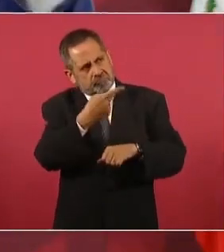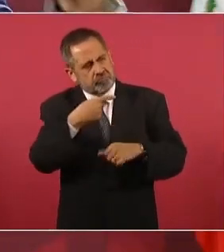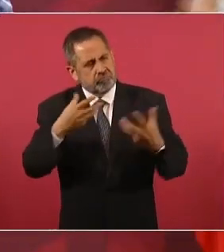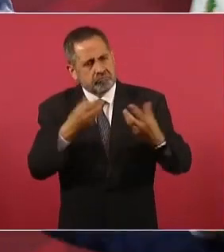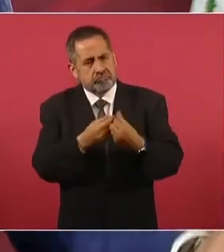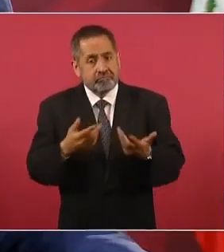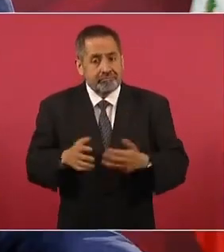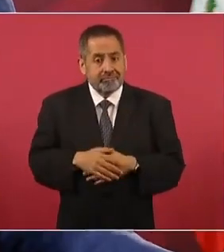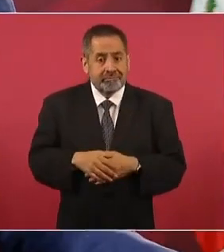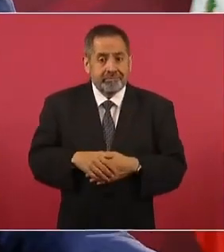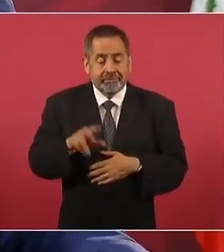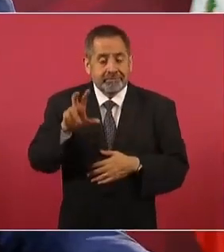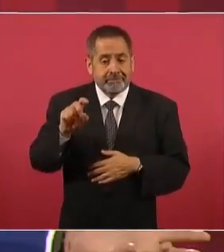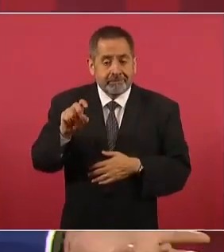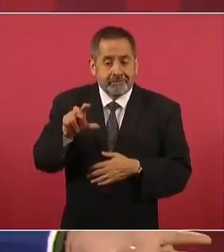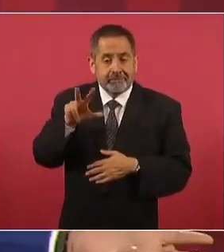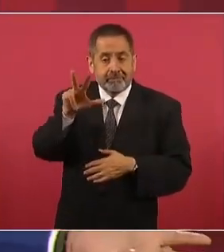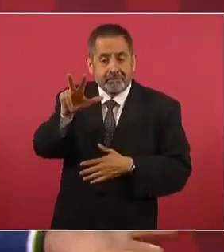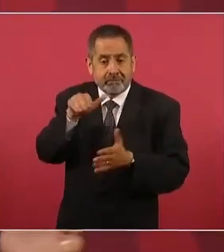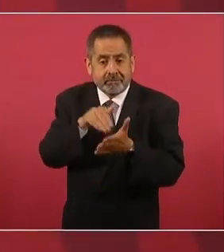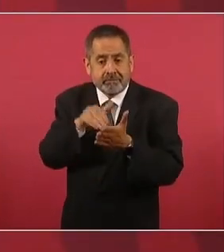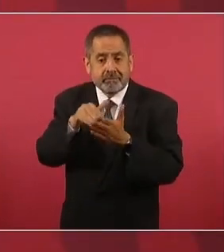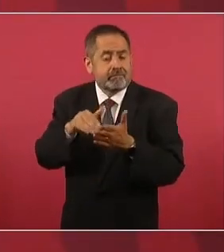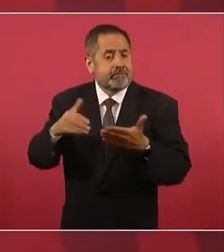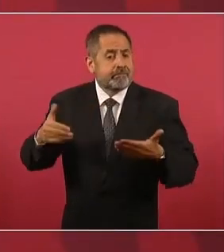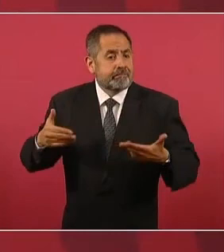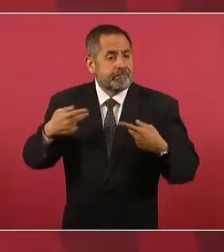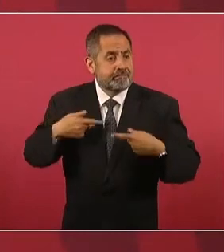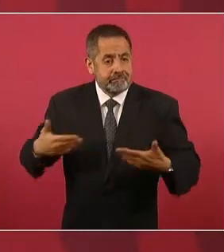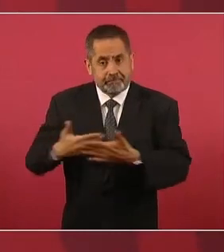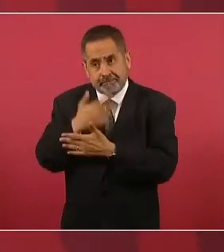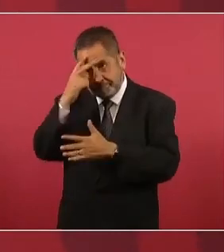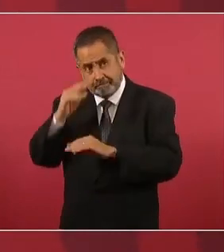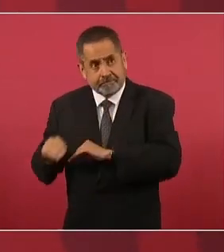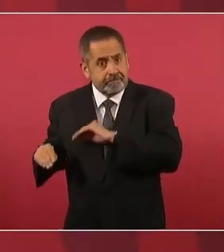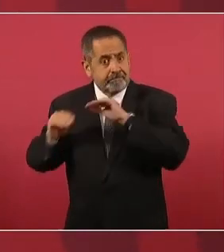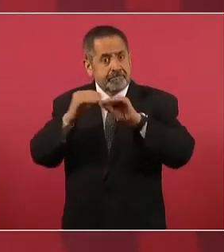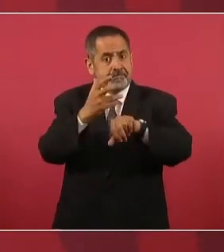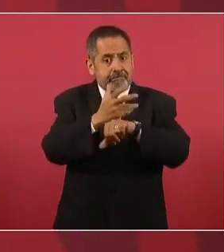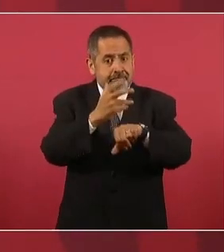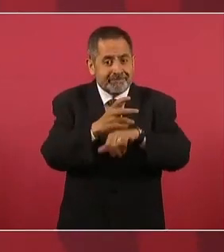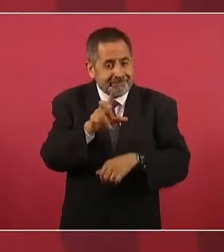son 38 millones de mexicanos en Estados Unidos.